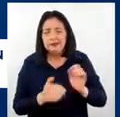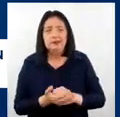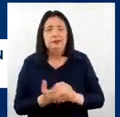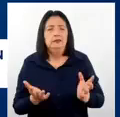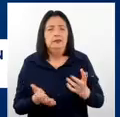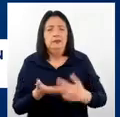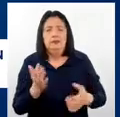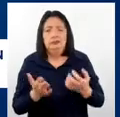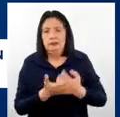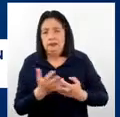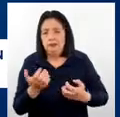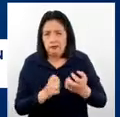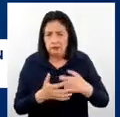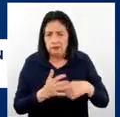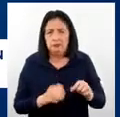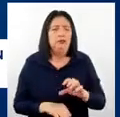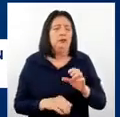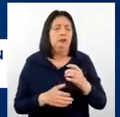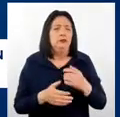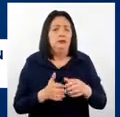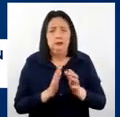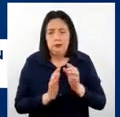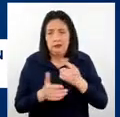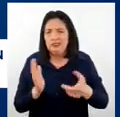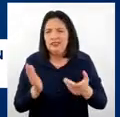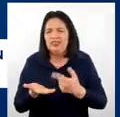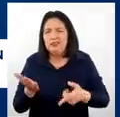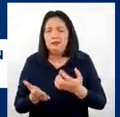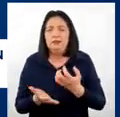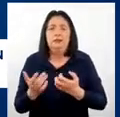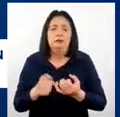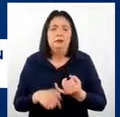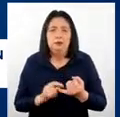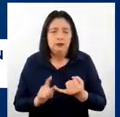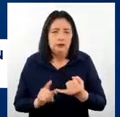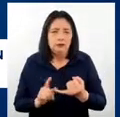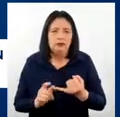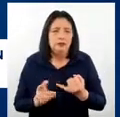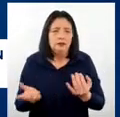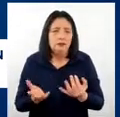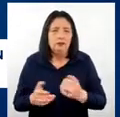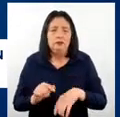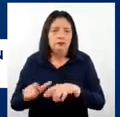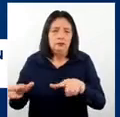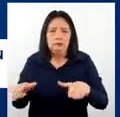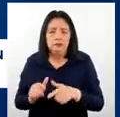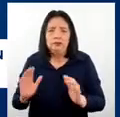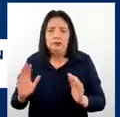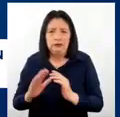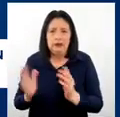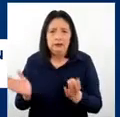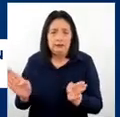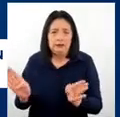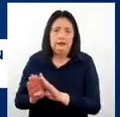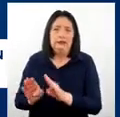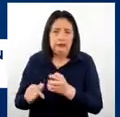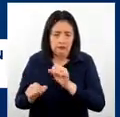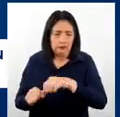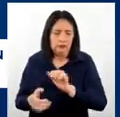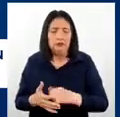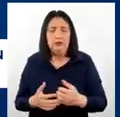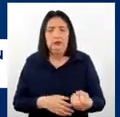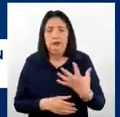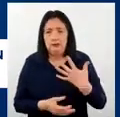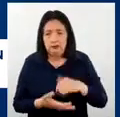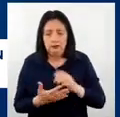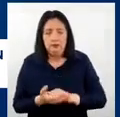económicas, están aquellas actividades económicas que se desarrollan en espacios cerrados. Ahí, de acuerdo a lo que establece el decreto